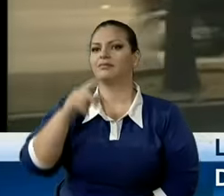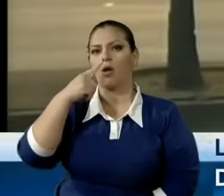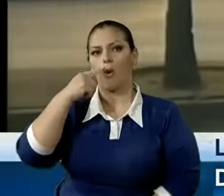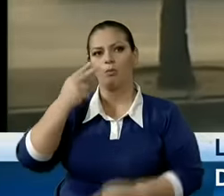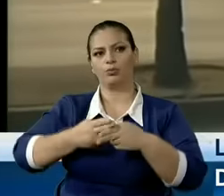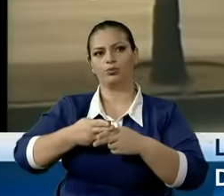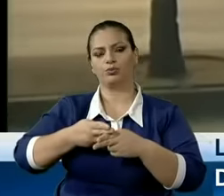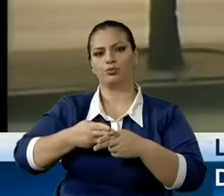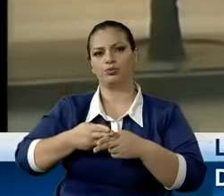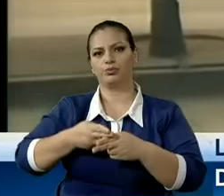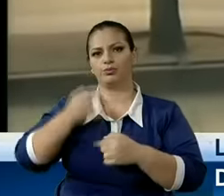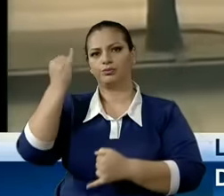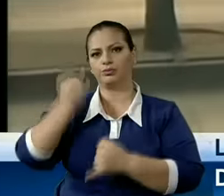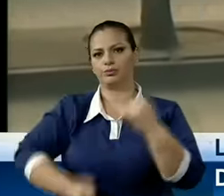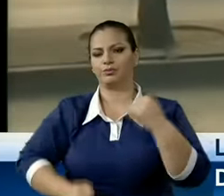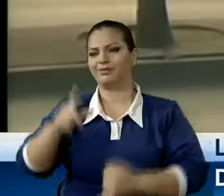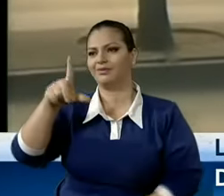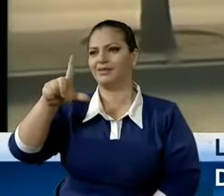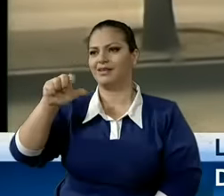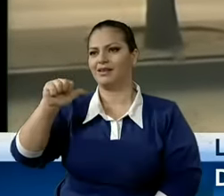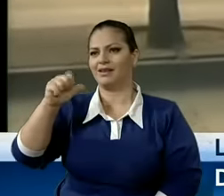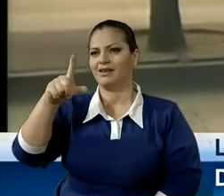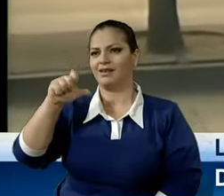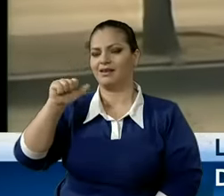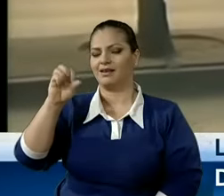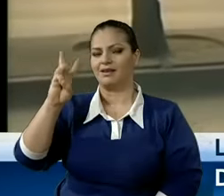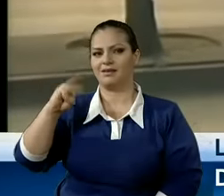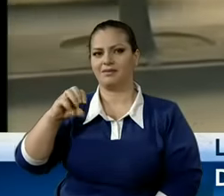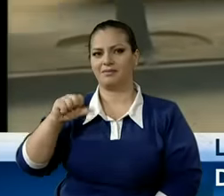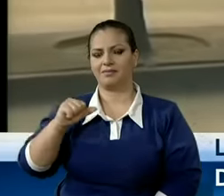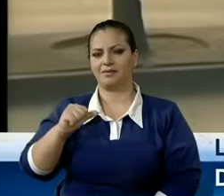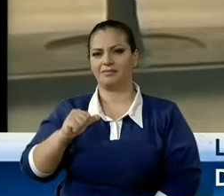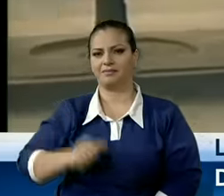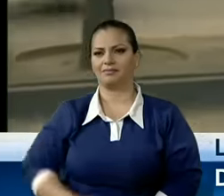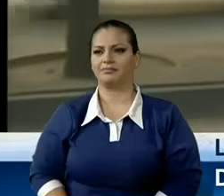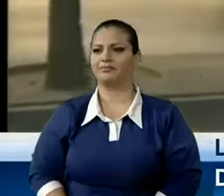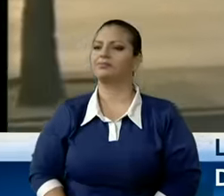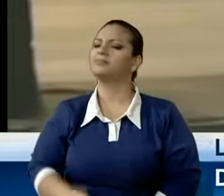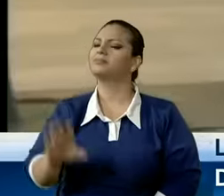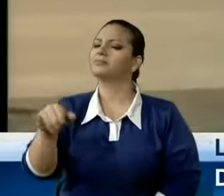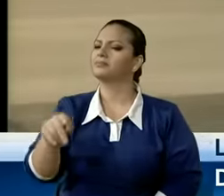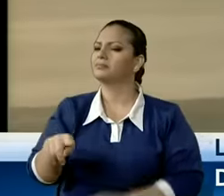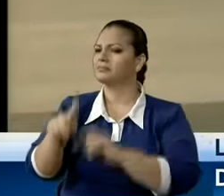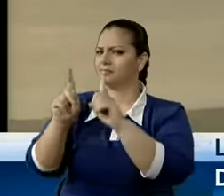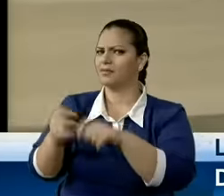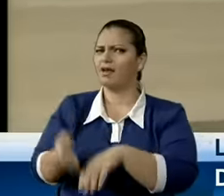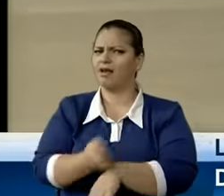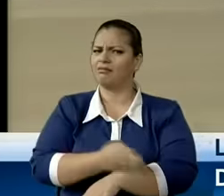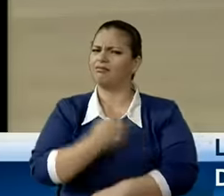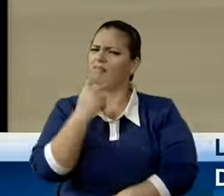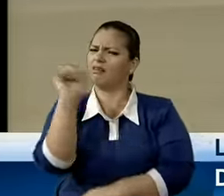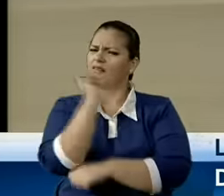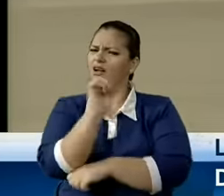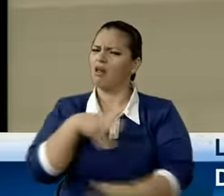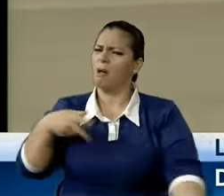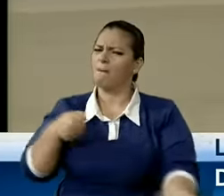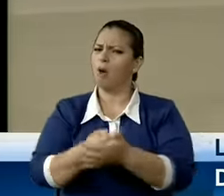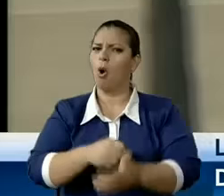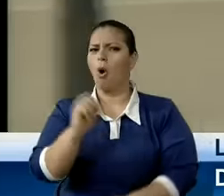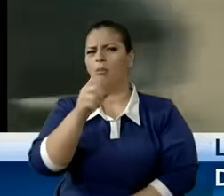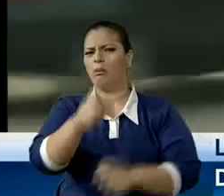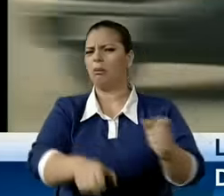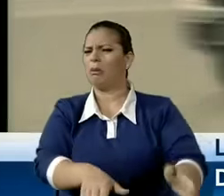Ante lo que está sucediendo últimamente aquí, la cantidad de accidentes de tránsito, la ATM está tomando medidas, ¿no? ¿Verdad? La principal, la